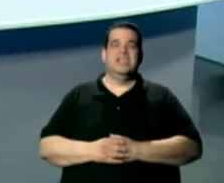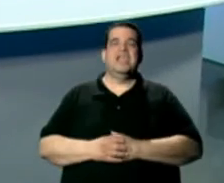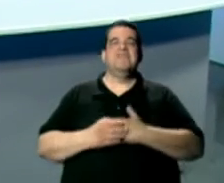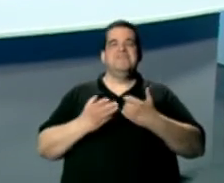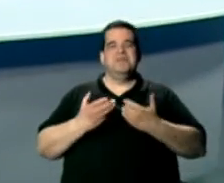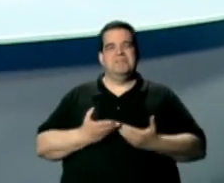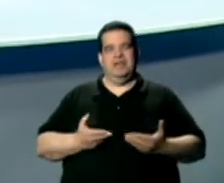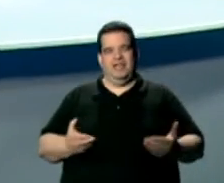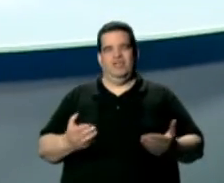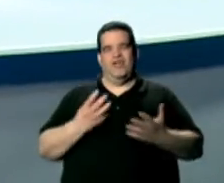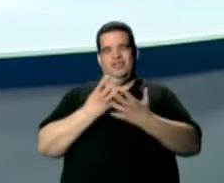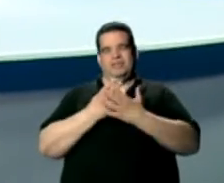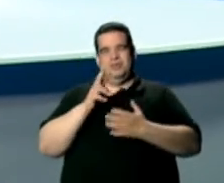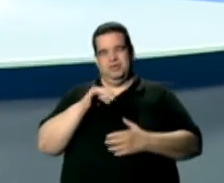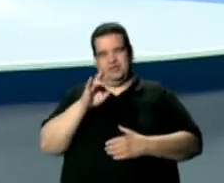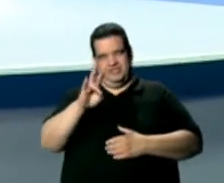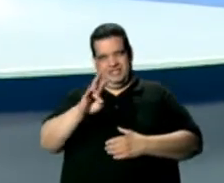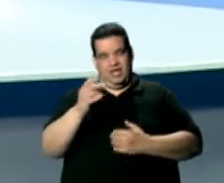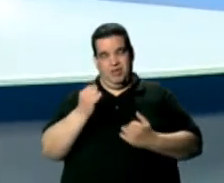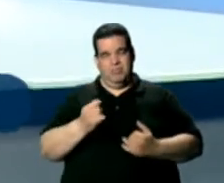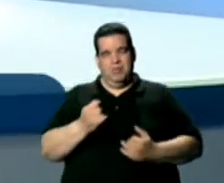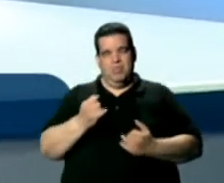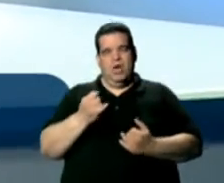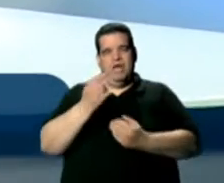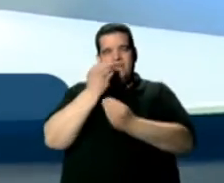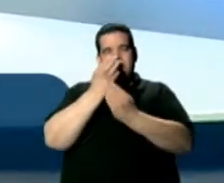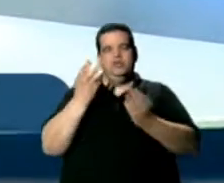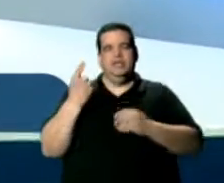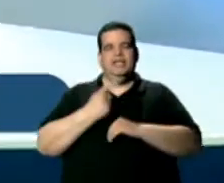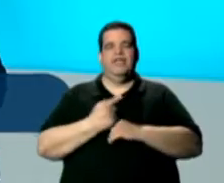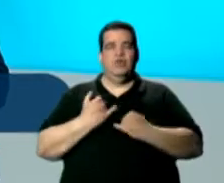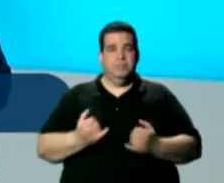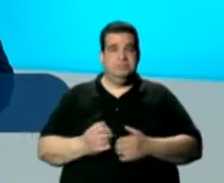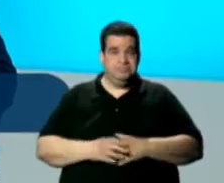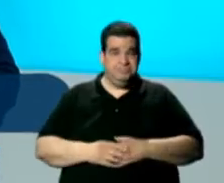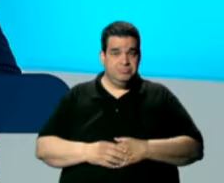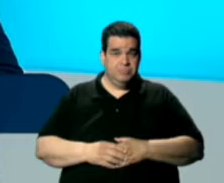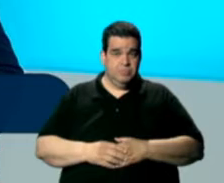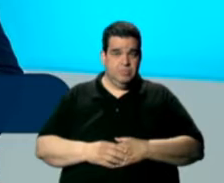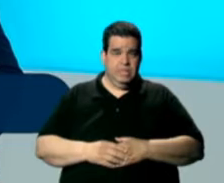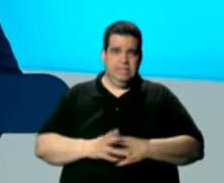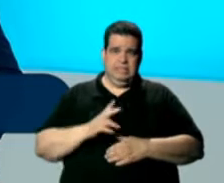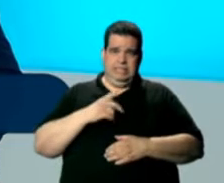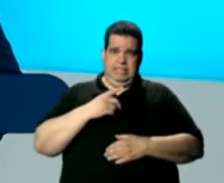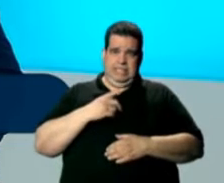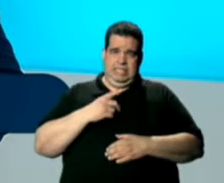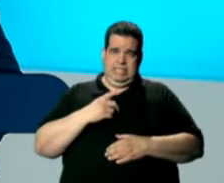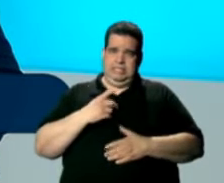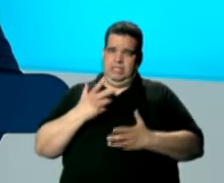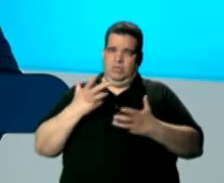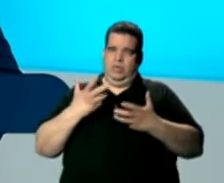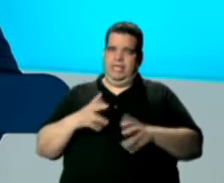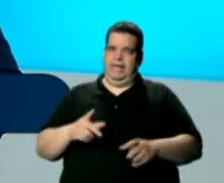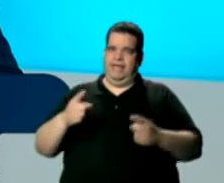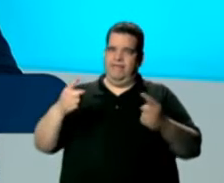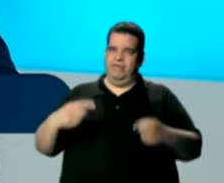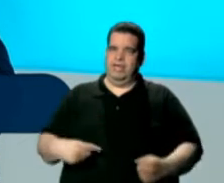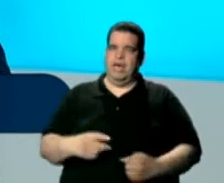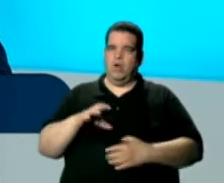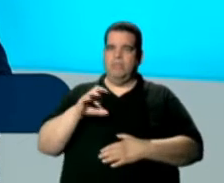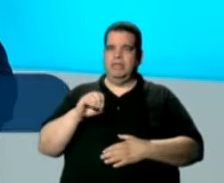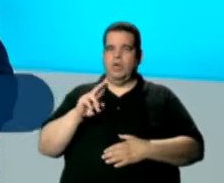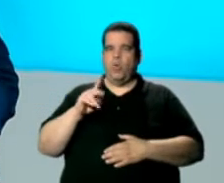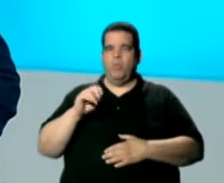Bienvenidos a Noticias 24/7. De inmediato pasamos a las informaciones. En un llamado a detener la llegada de las compañías